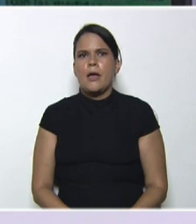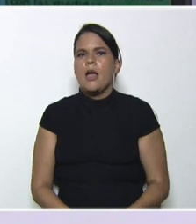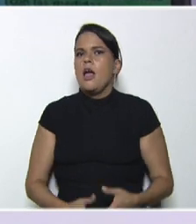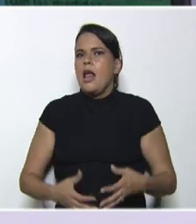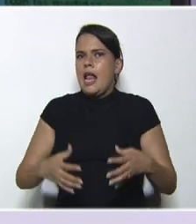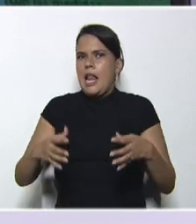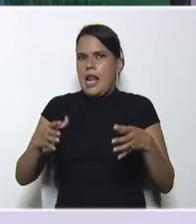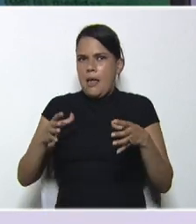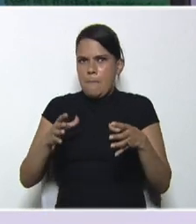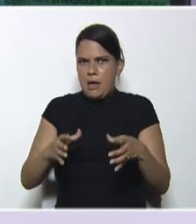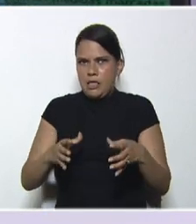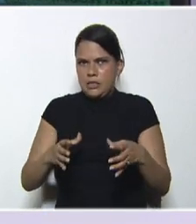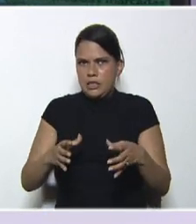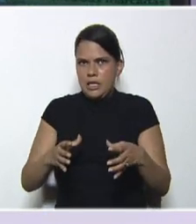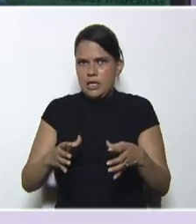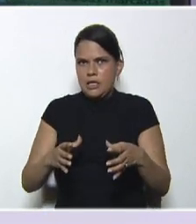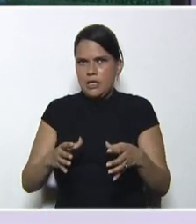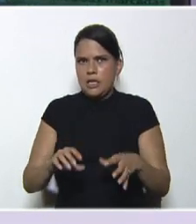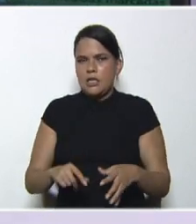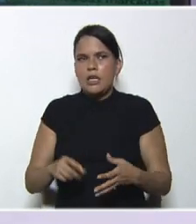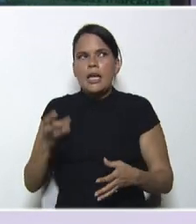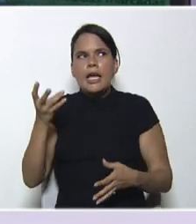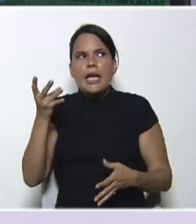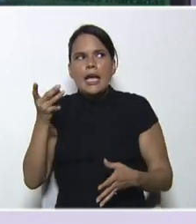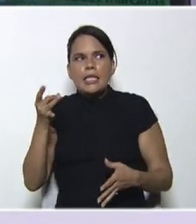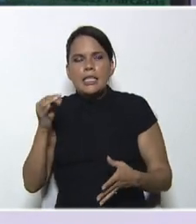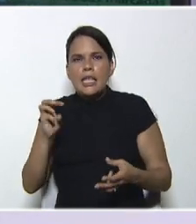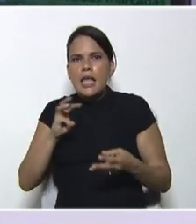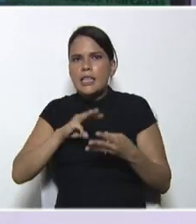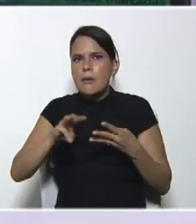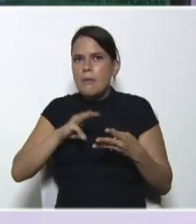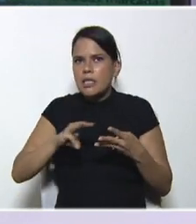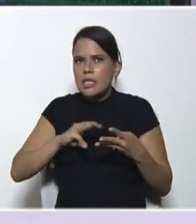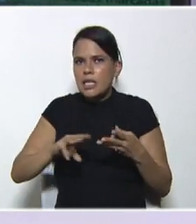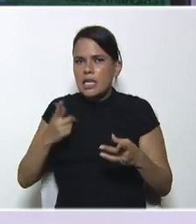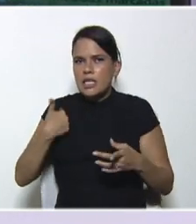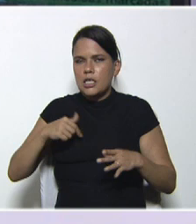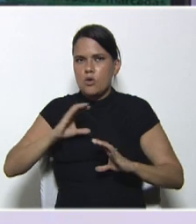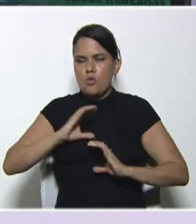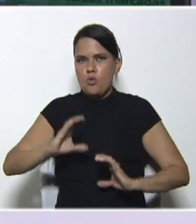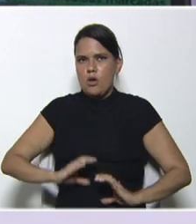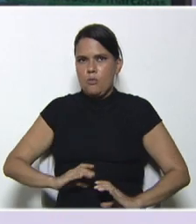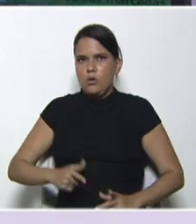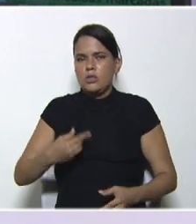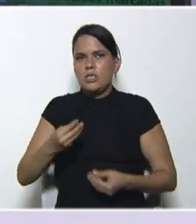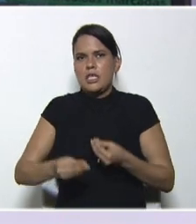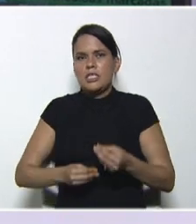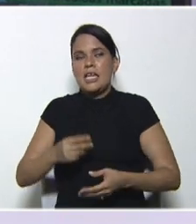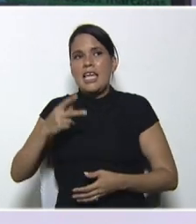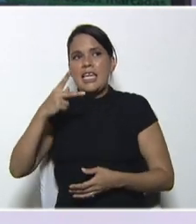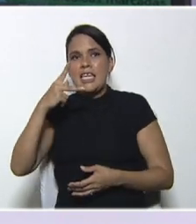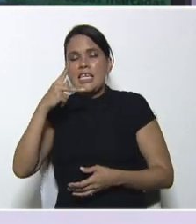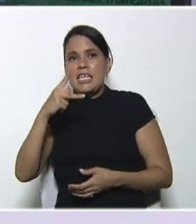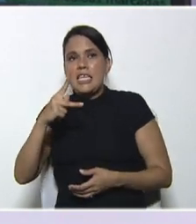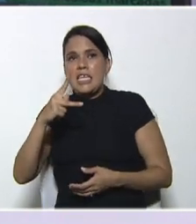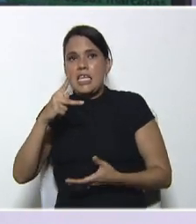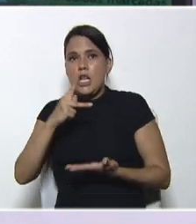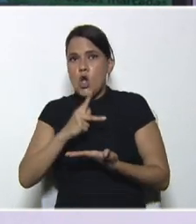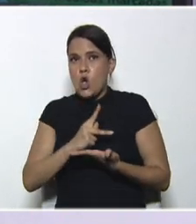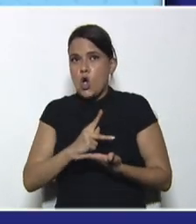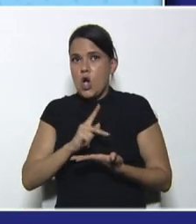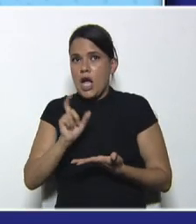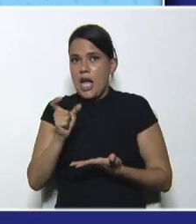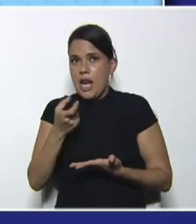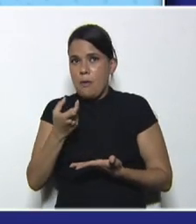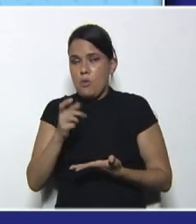explicaba, cantidad de materia que tiene un cuerpo. Se divide en kilogramos y gramos. Para medir se